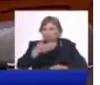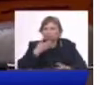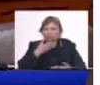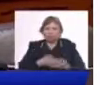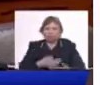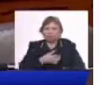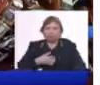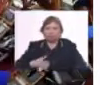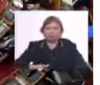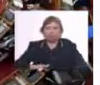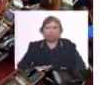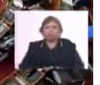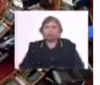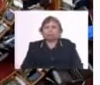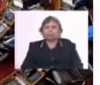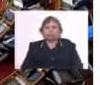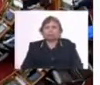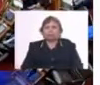presidente.